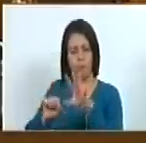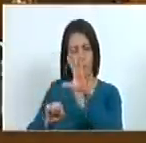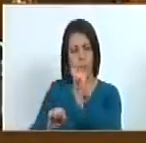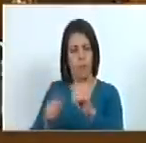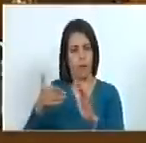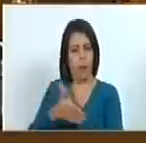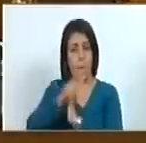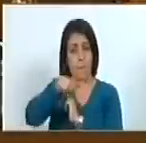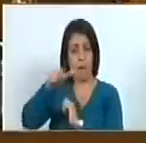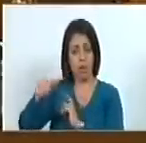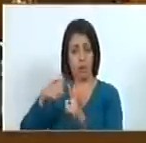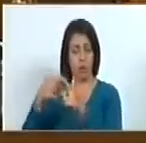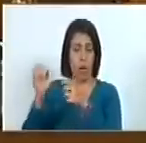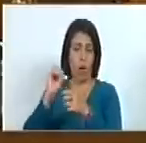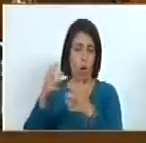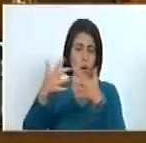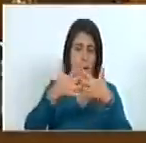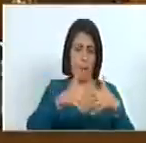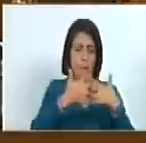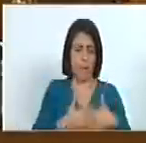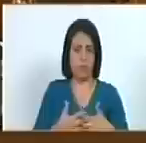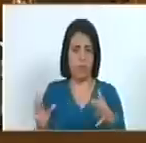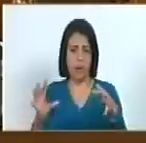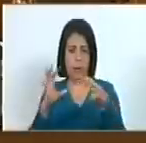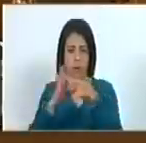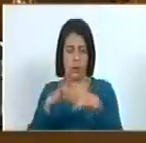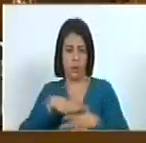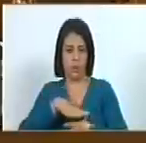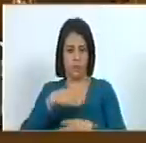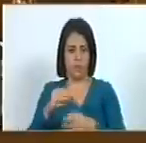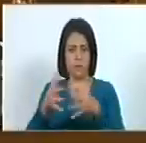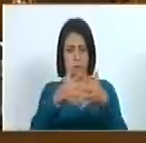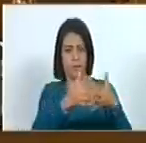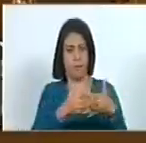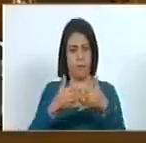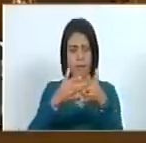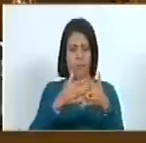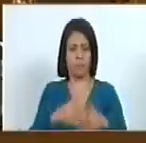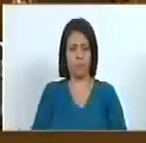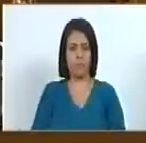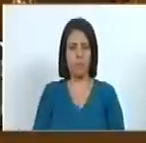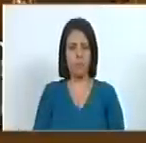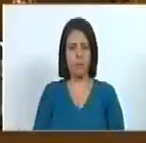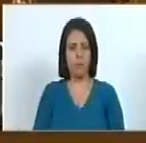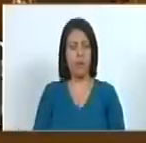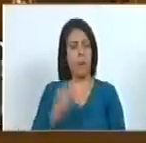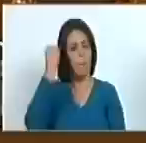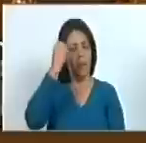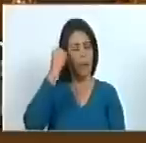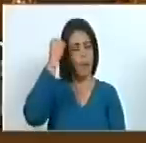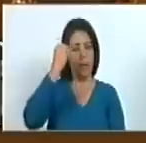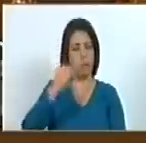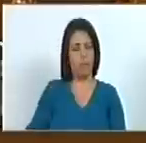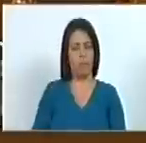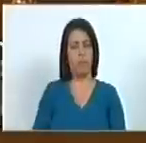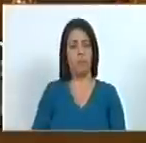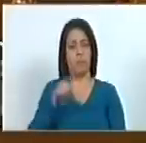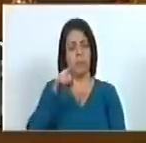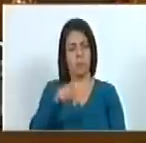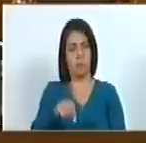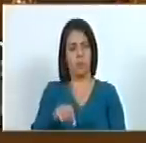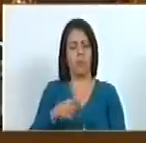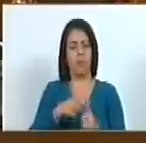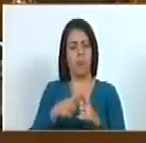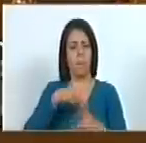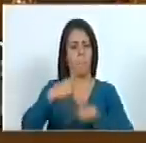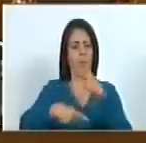a determinadas empresas aliadas a los intereses del imperialismo norteamericano. Considerando que mediante un